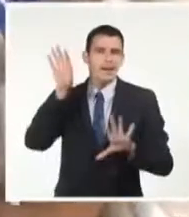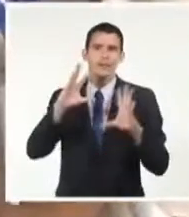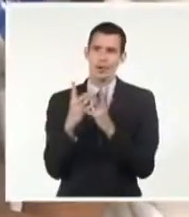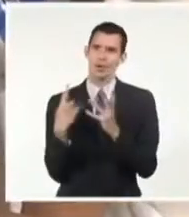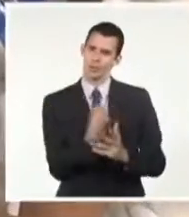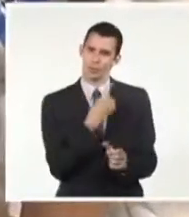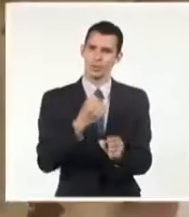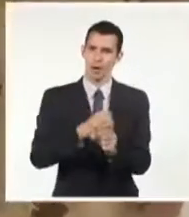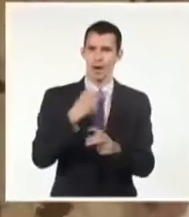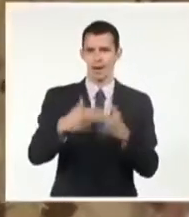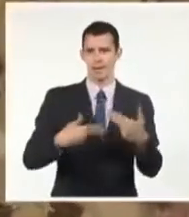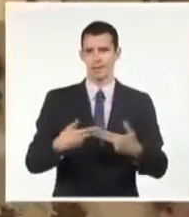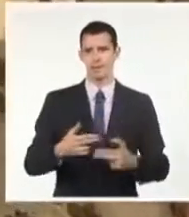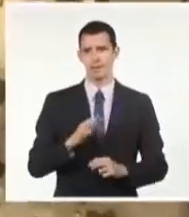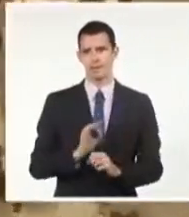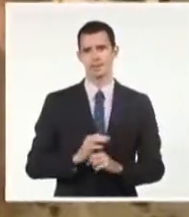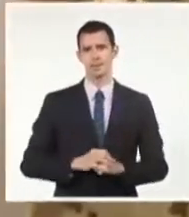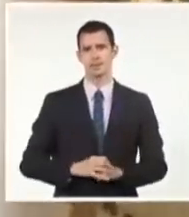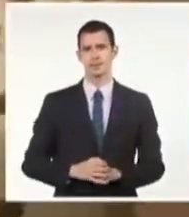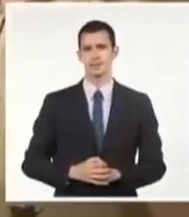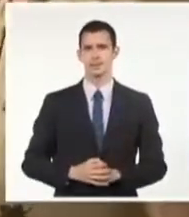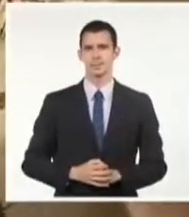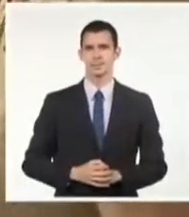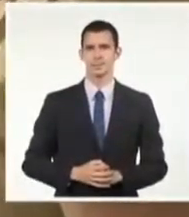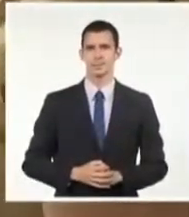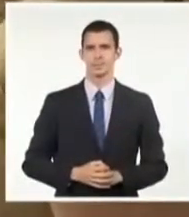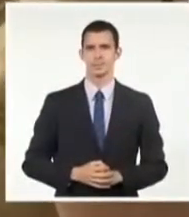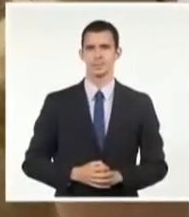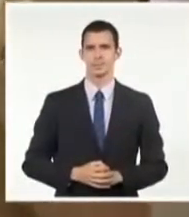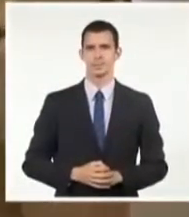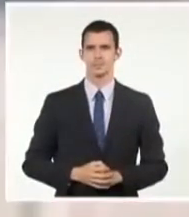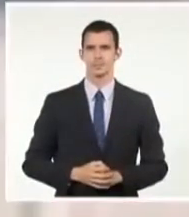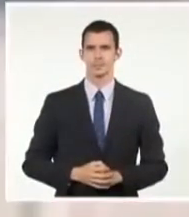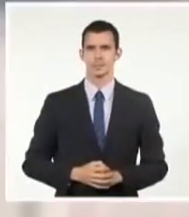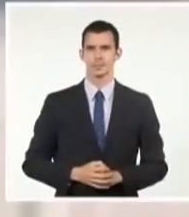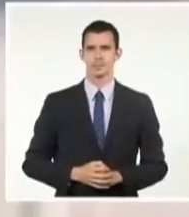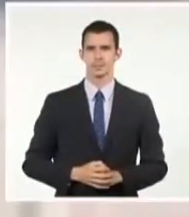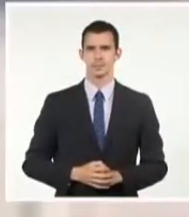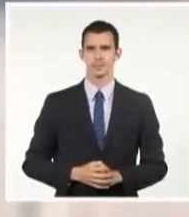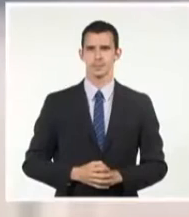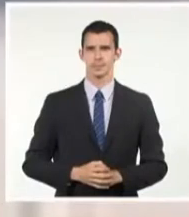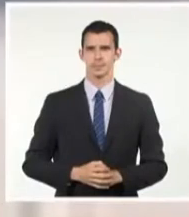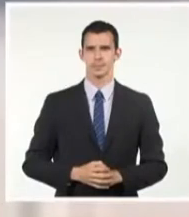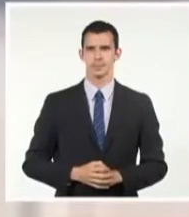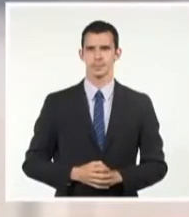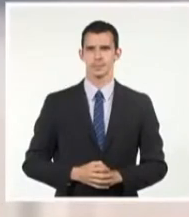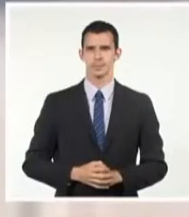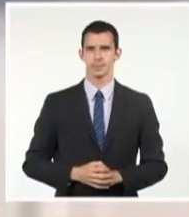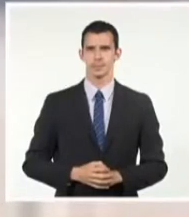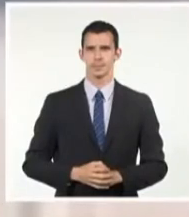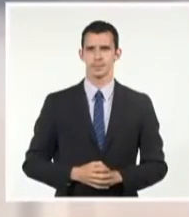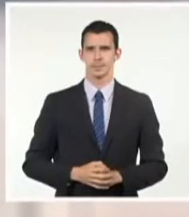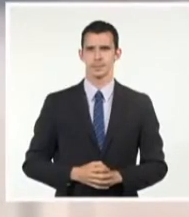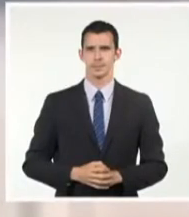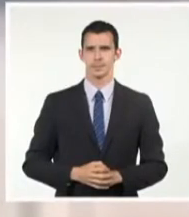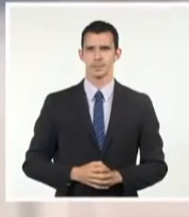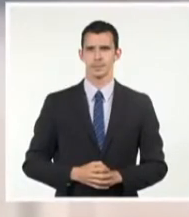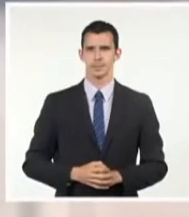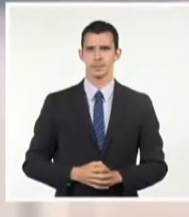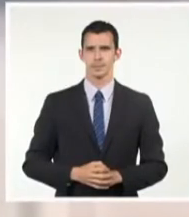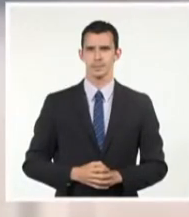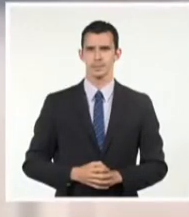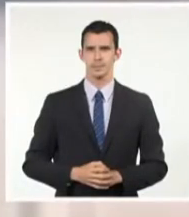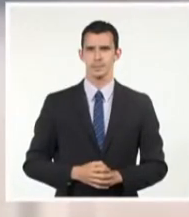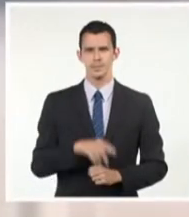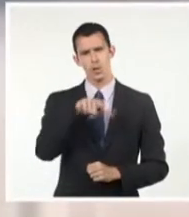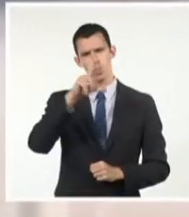este archipiélago. Leti Alvarado, Sistema Informativo de la Televisión Cubana. Y este verano en Santa Clara abrió al público la tienda La